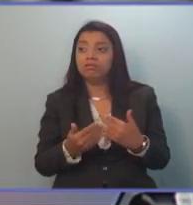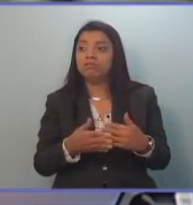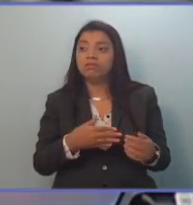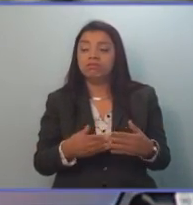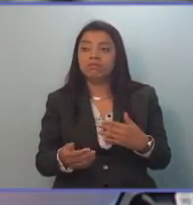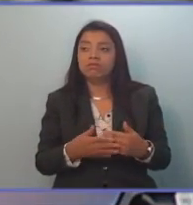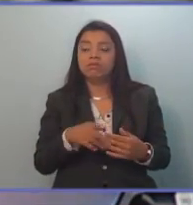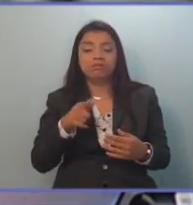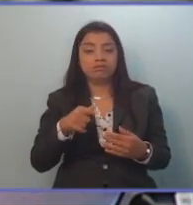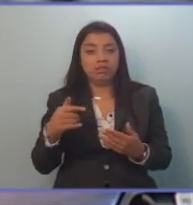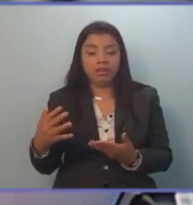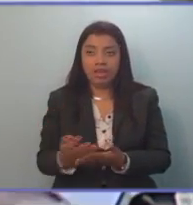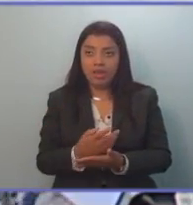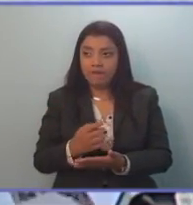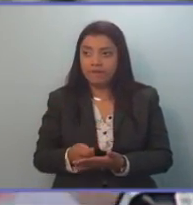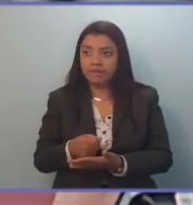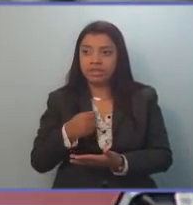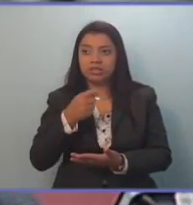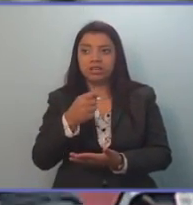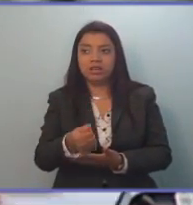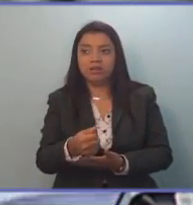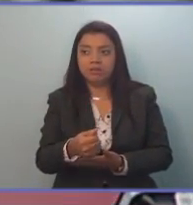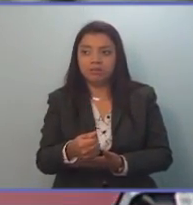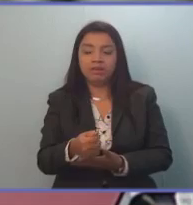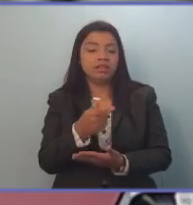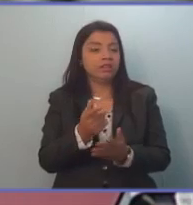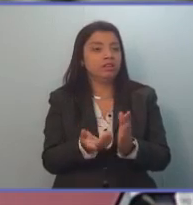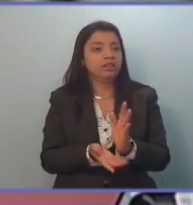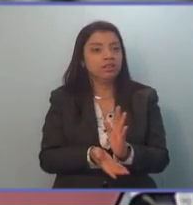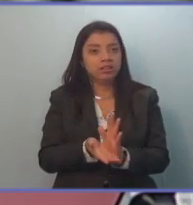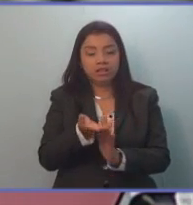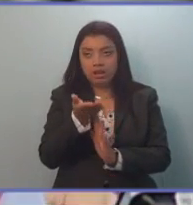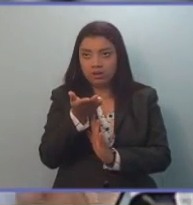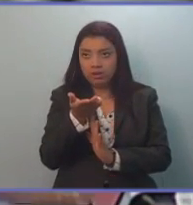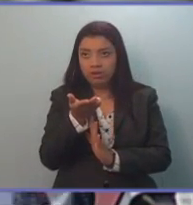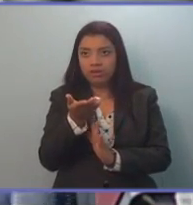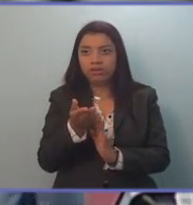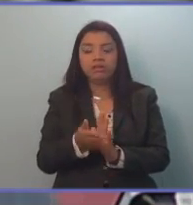indistintamente el financiamiento, desarrollo,